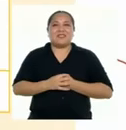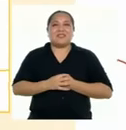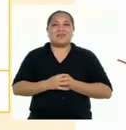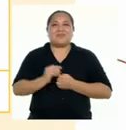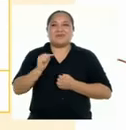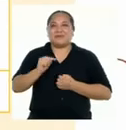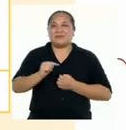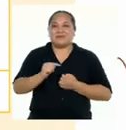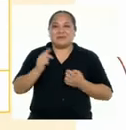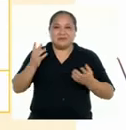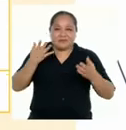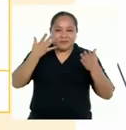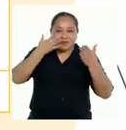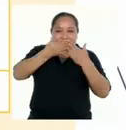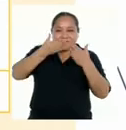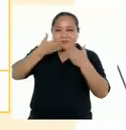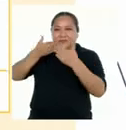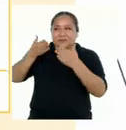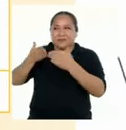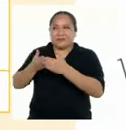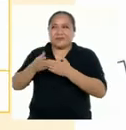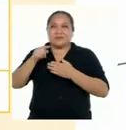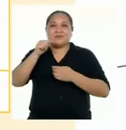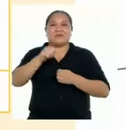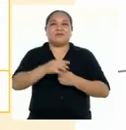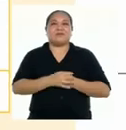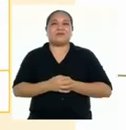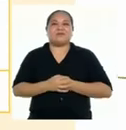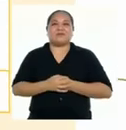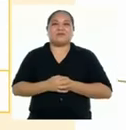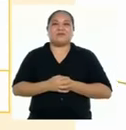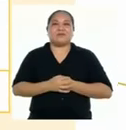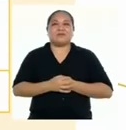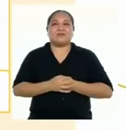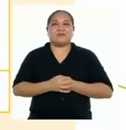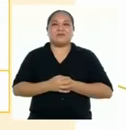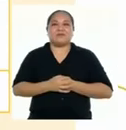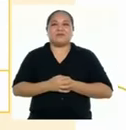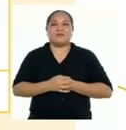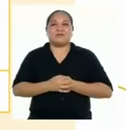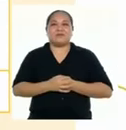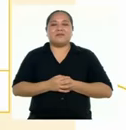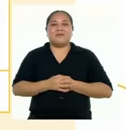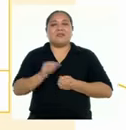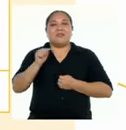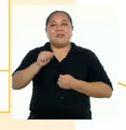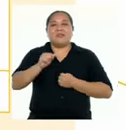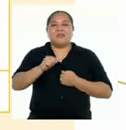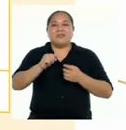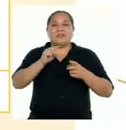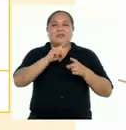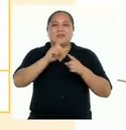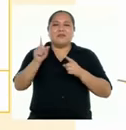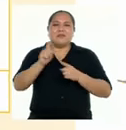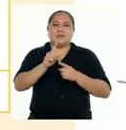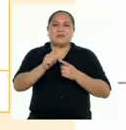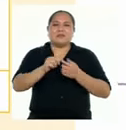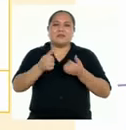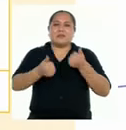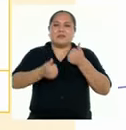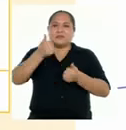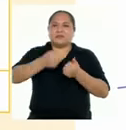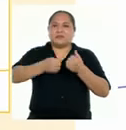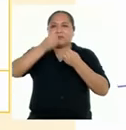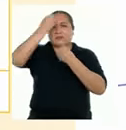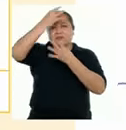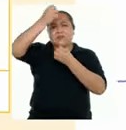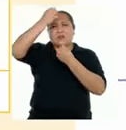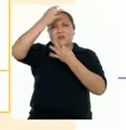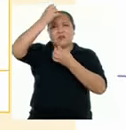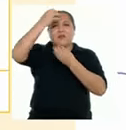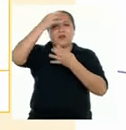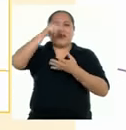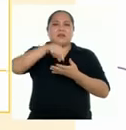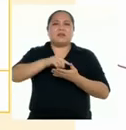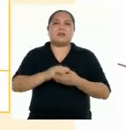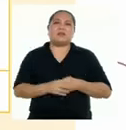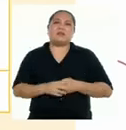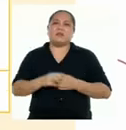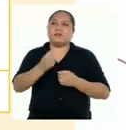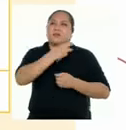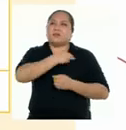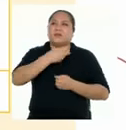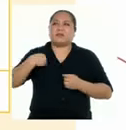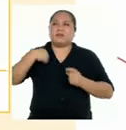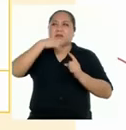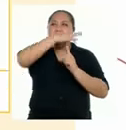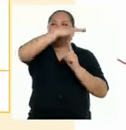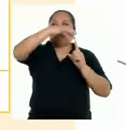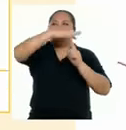sentirán invitados a realizar esta actividad. Además, he ido señalando las fuentes de donde extraje información, como el Ministerio del